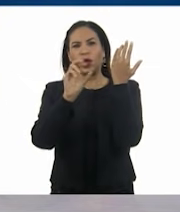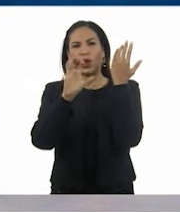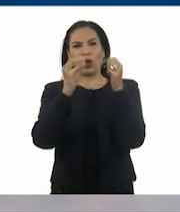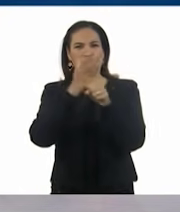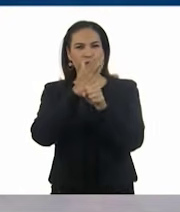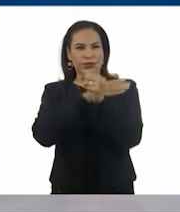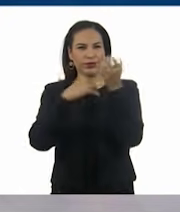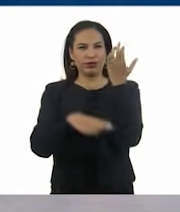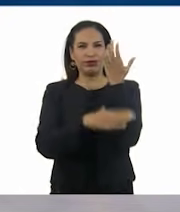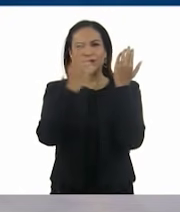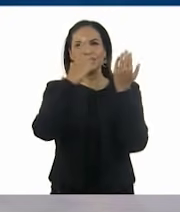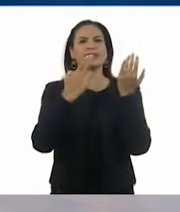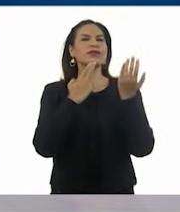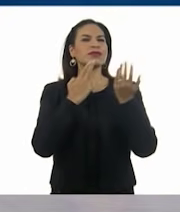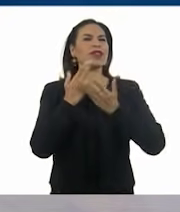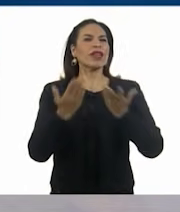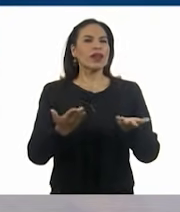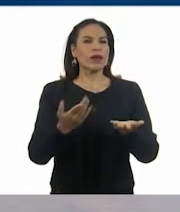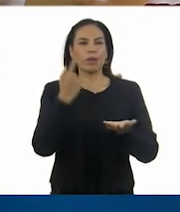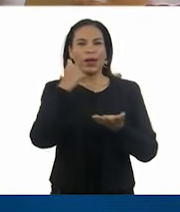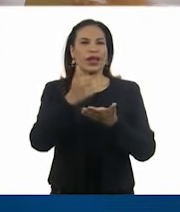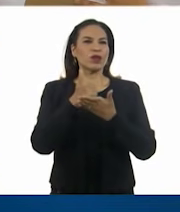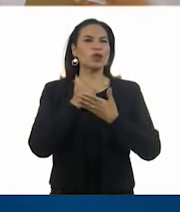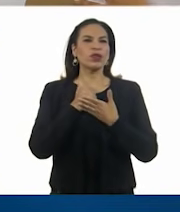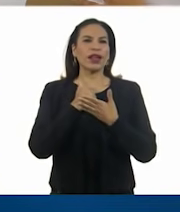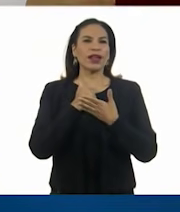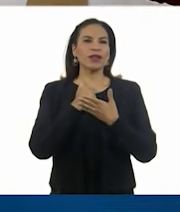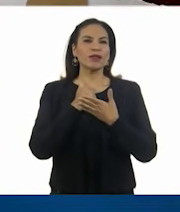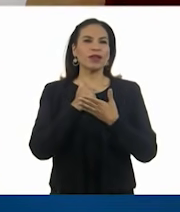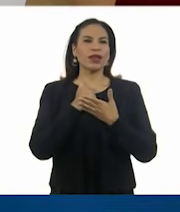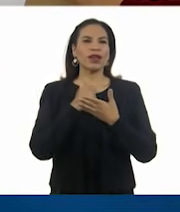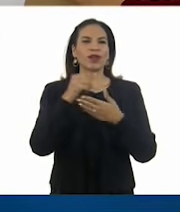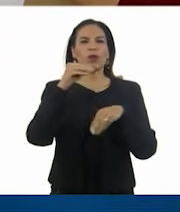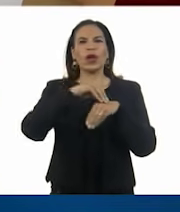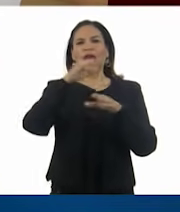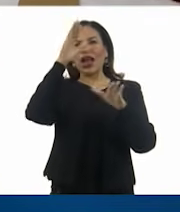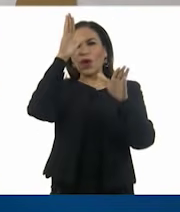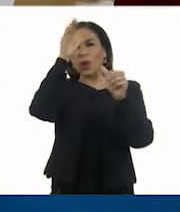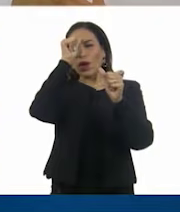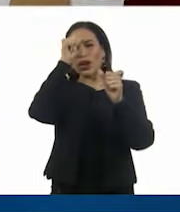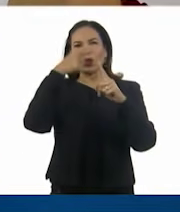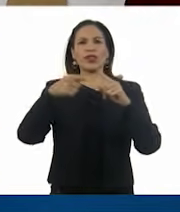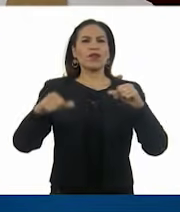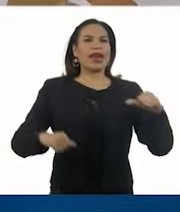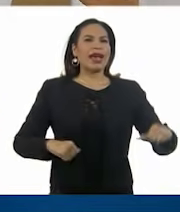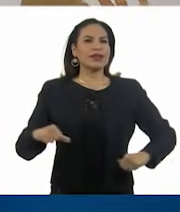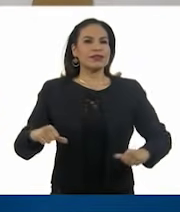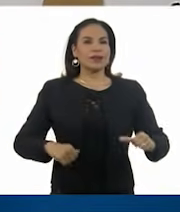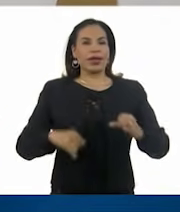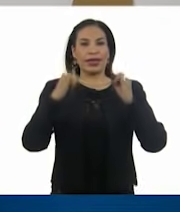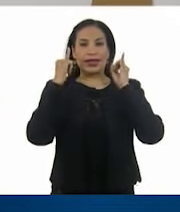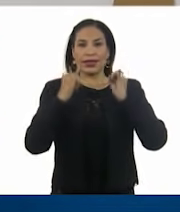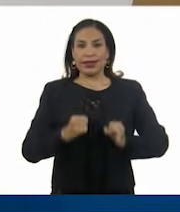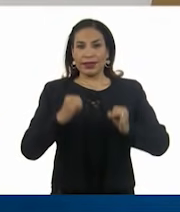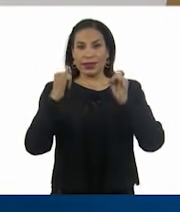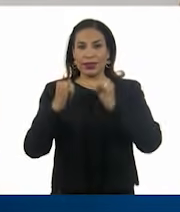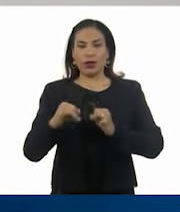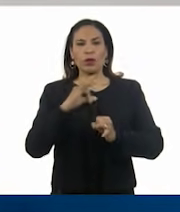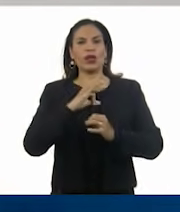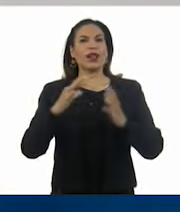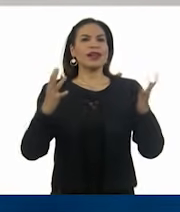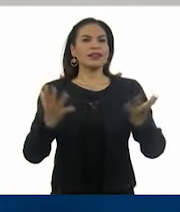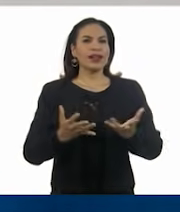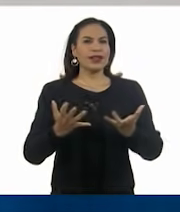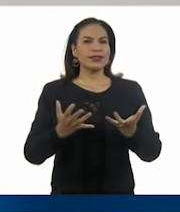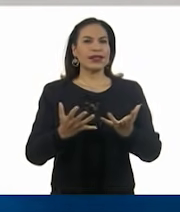me va a ayudar y van a ser los acuerdos o las acciones individuales que tenemos para realizar